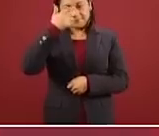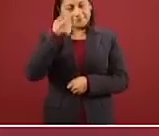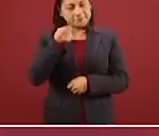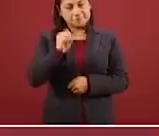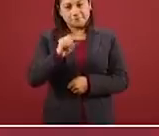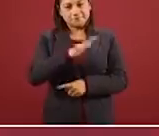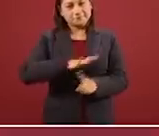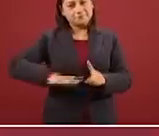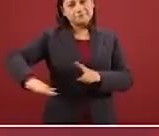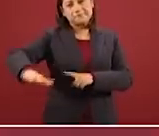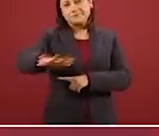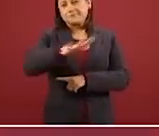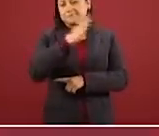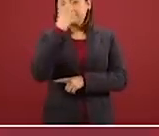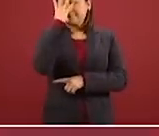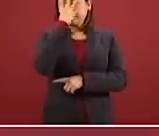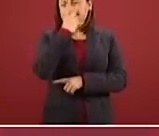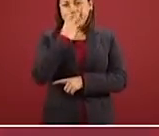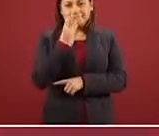bello,